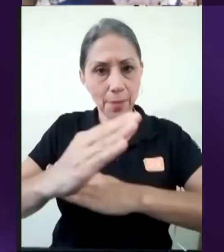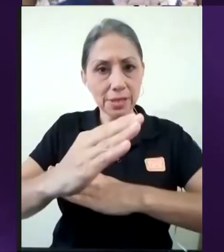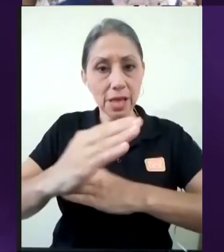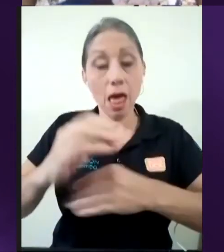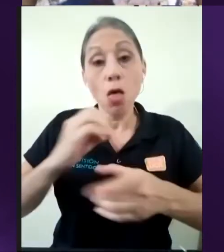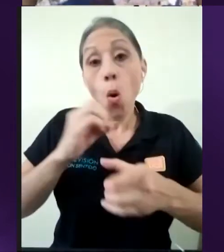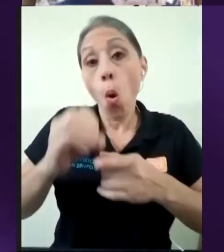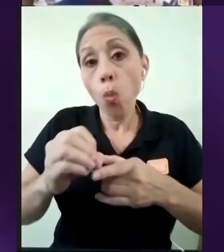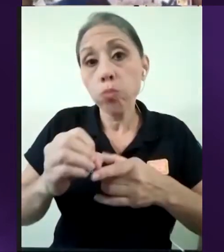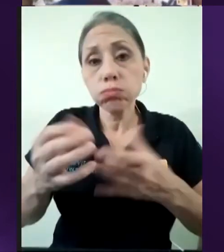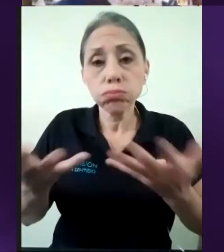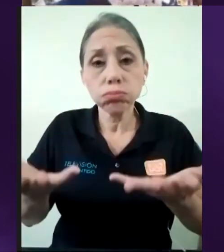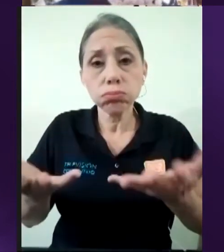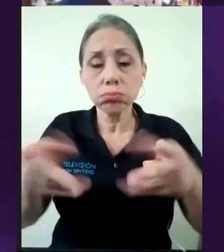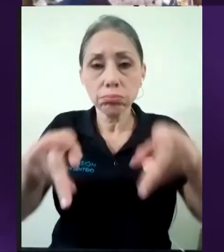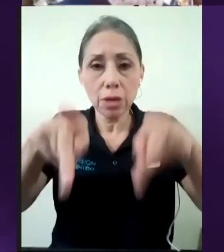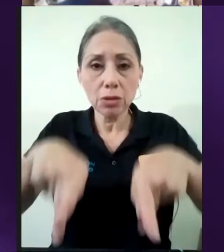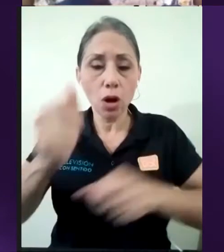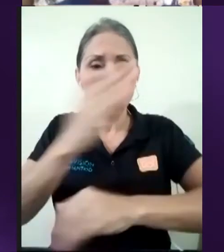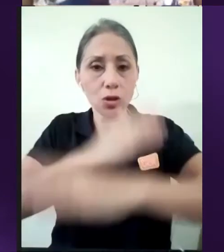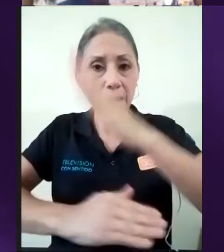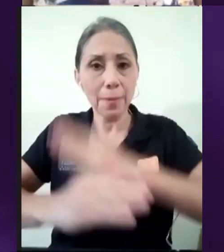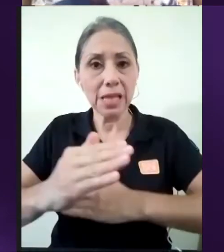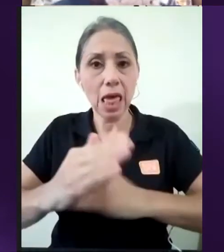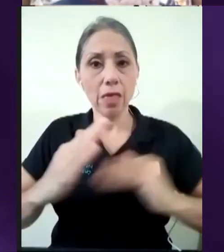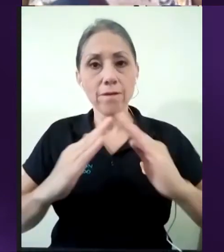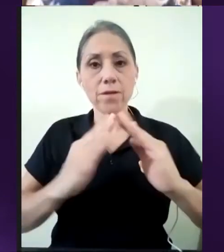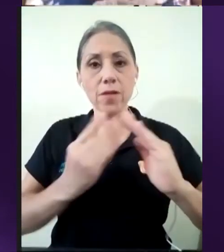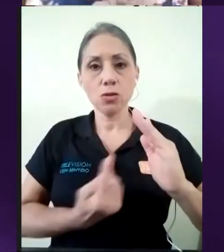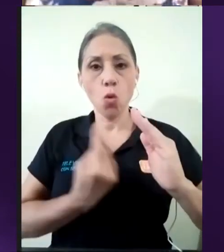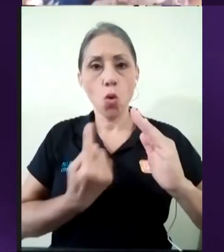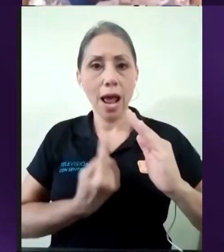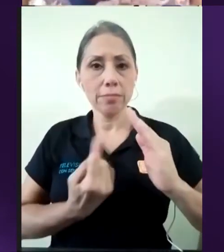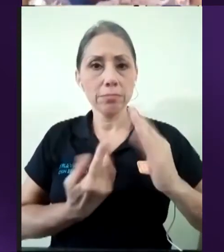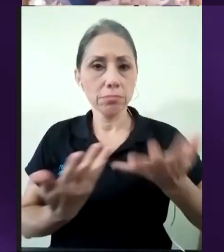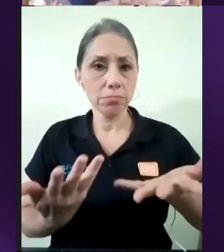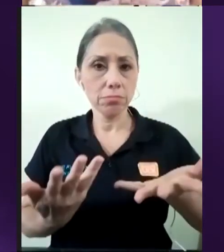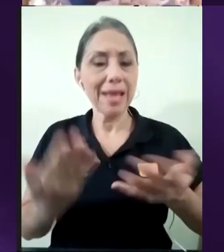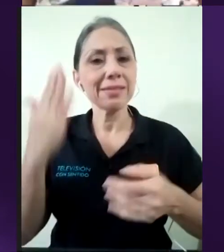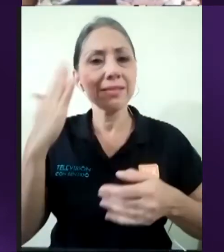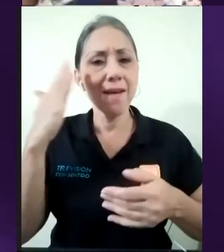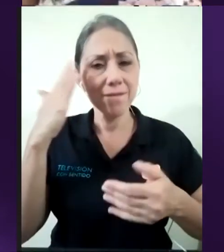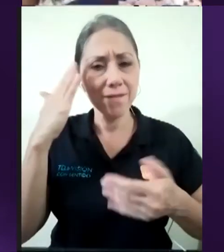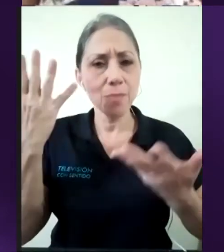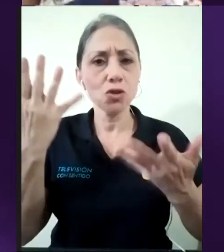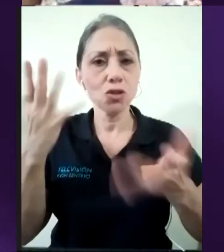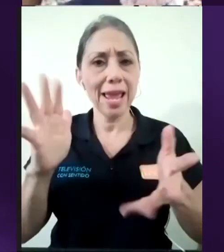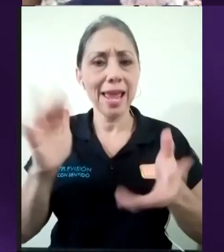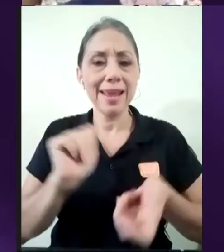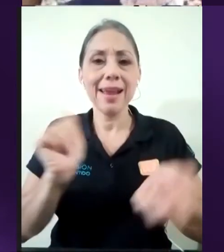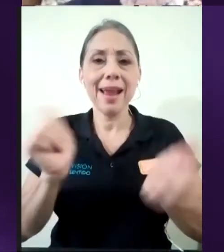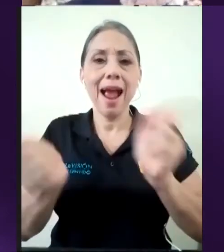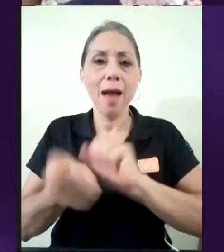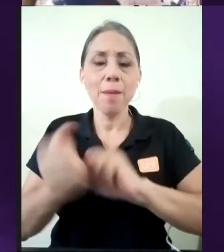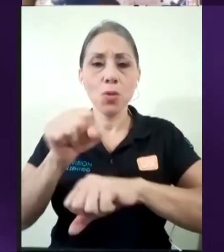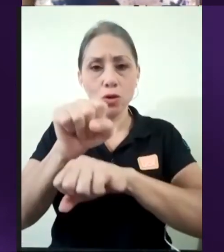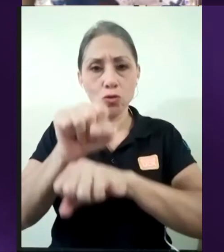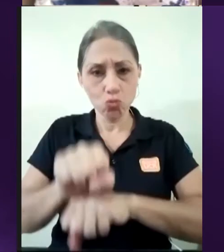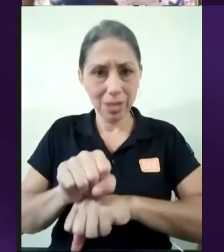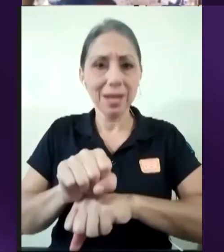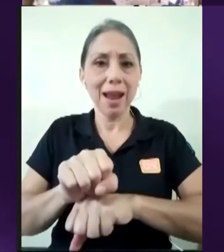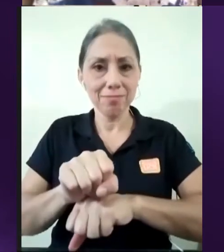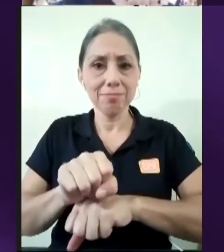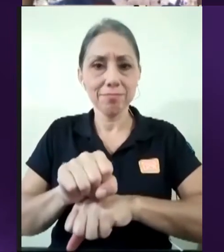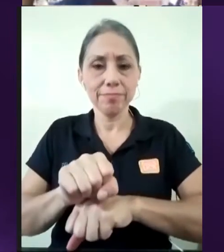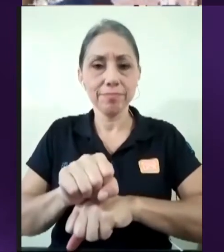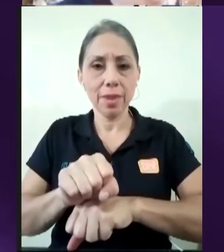en los que la persona con discapacidad viva sola? Sabemos que el cambio en la rutina, ¿verdad? Para algunas personas